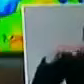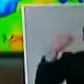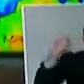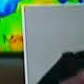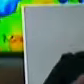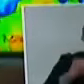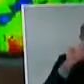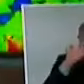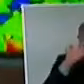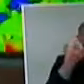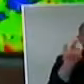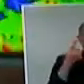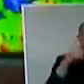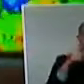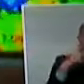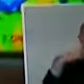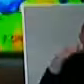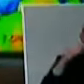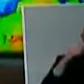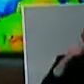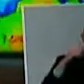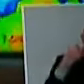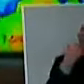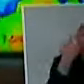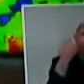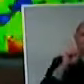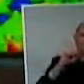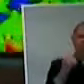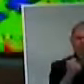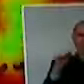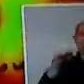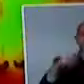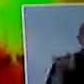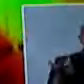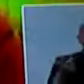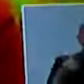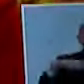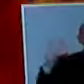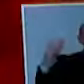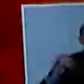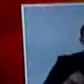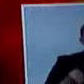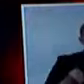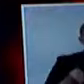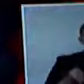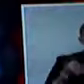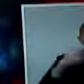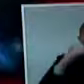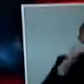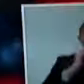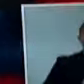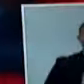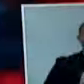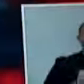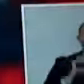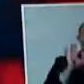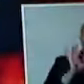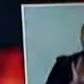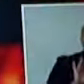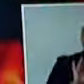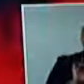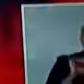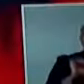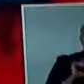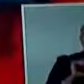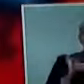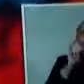tierra, en la provincia de Artemisa, pero las zonas de lluvia más fuertes están situadas al sur, al suroeste de la